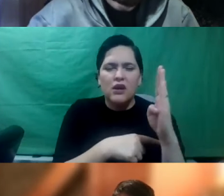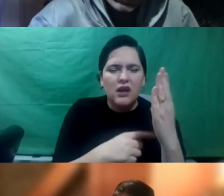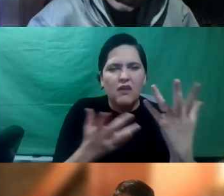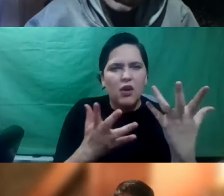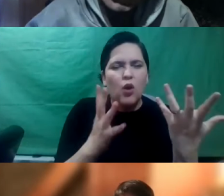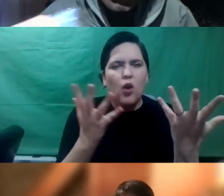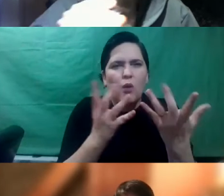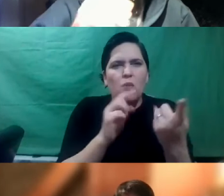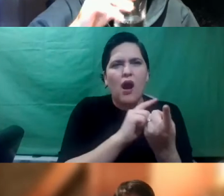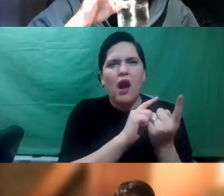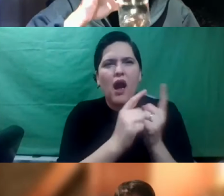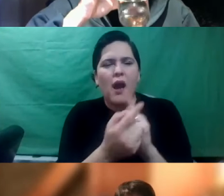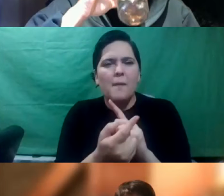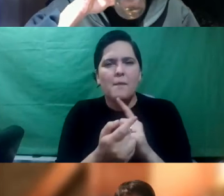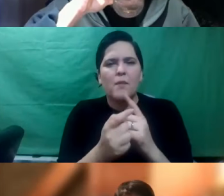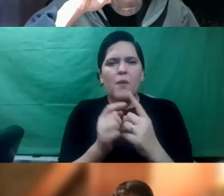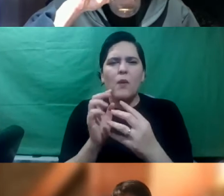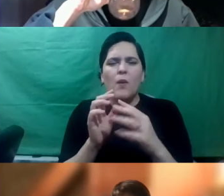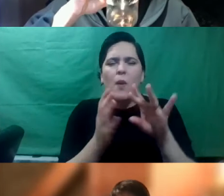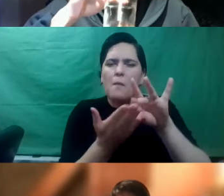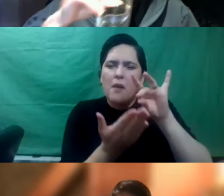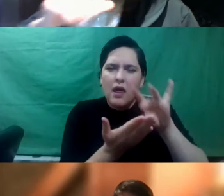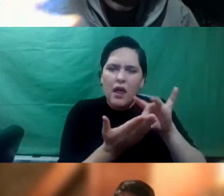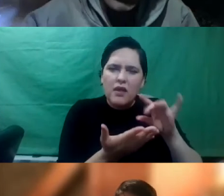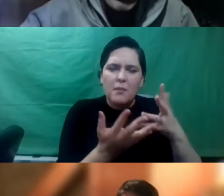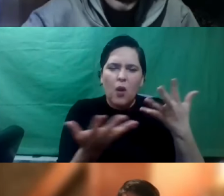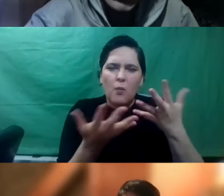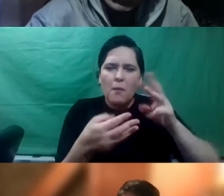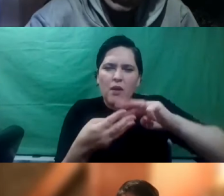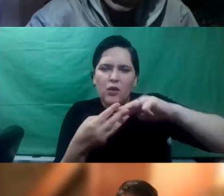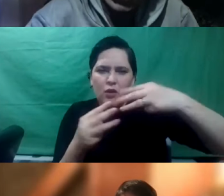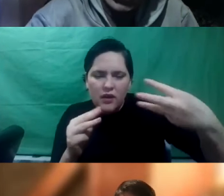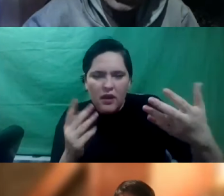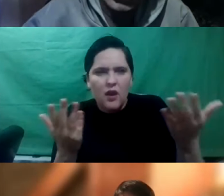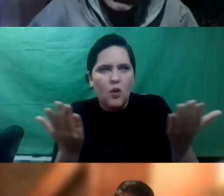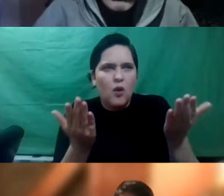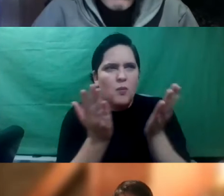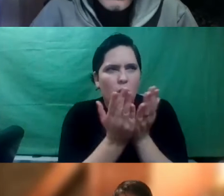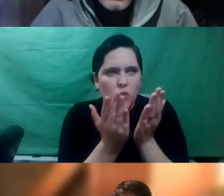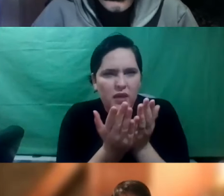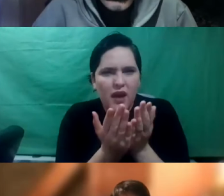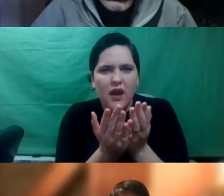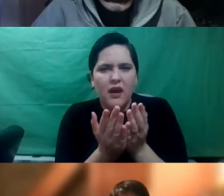de paradigmas metodológicos, por así decirlo, sobre cómo estudiar los objetos vivos,